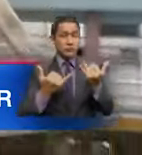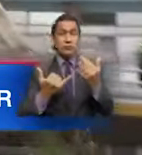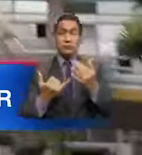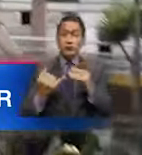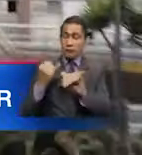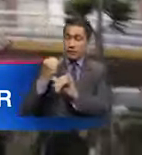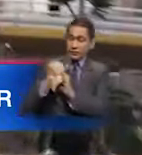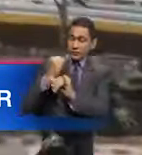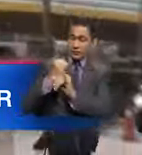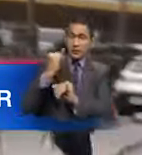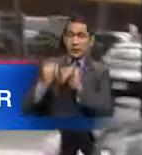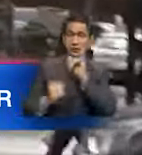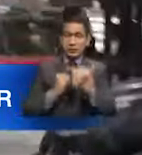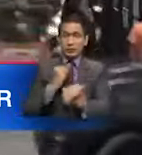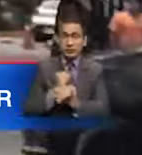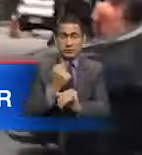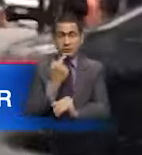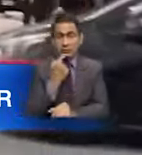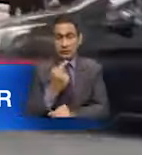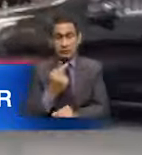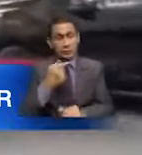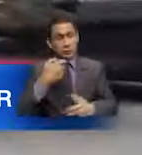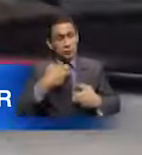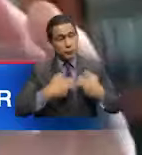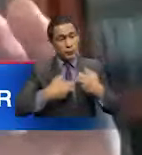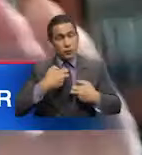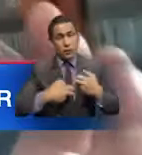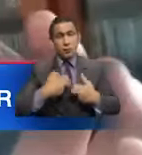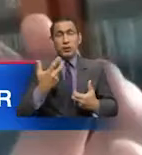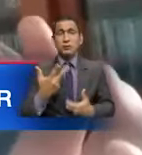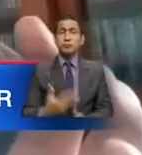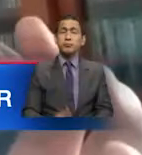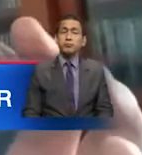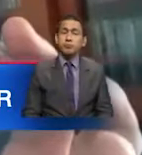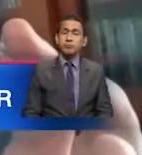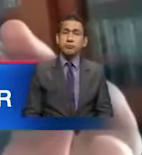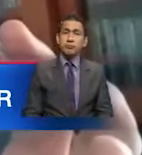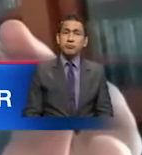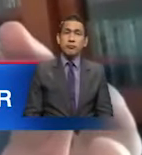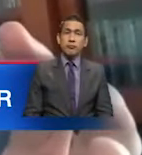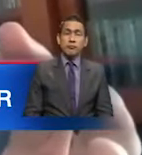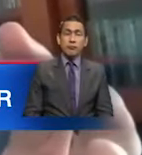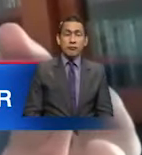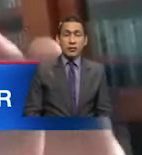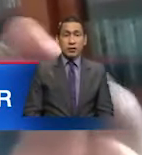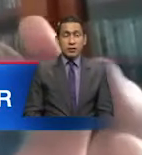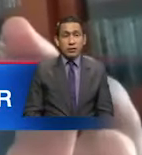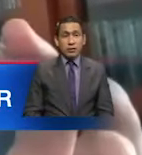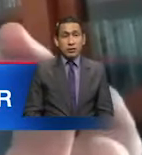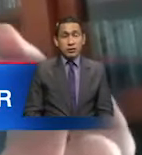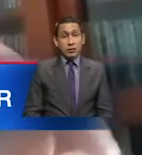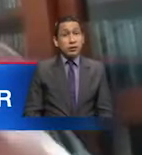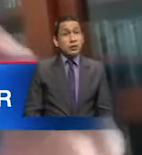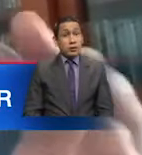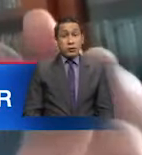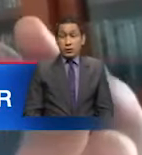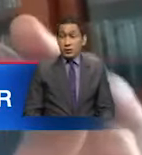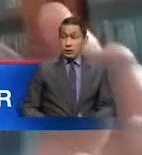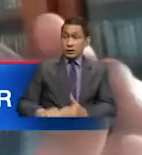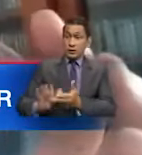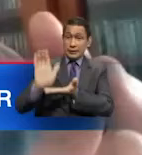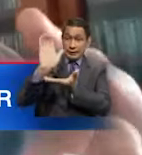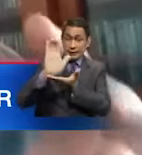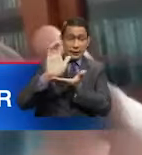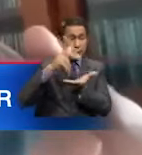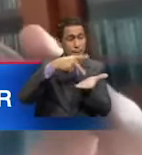el impacto que esto podría tener en el sistema de pensiones. A jubilados hay que pagarles casi